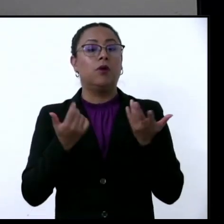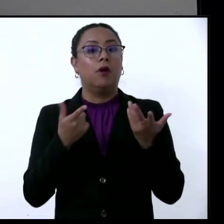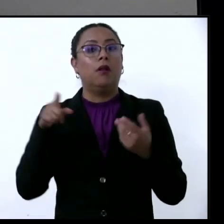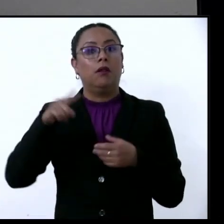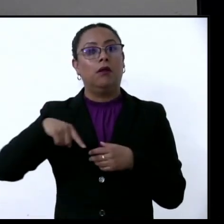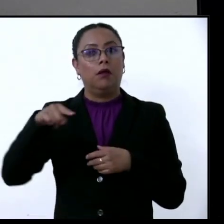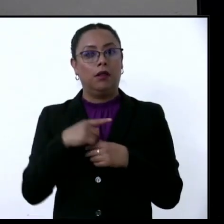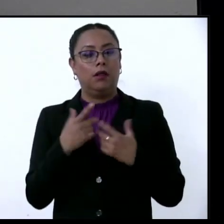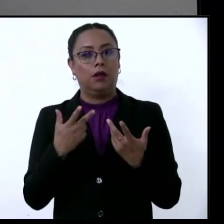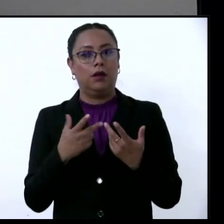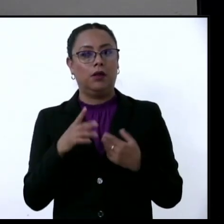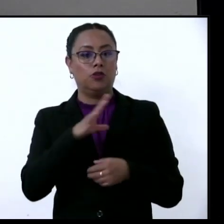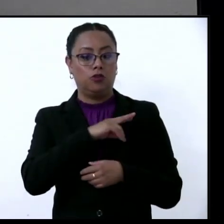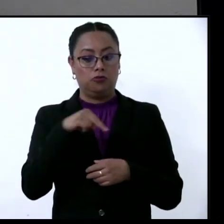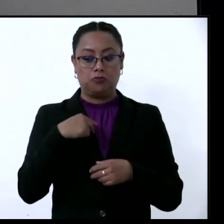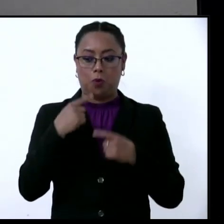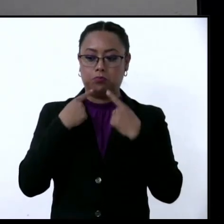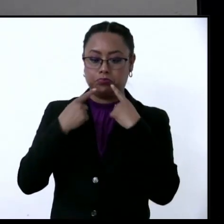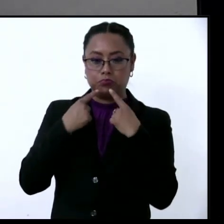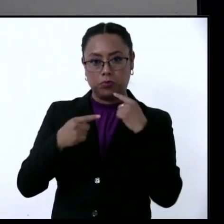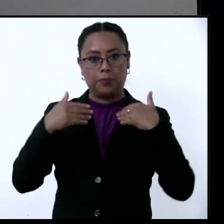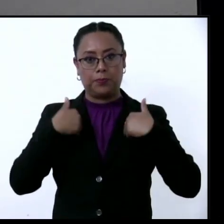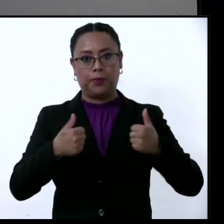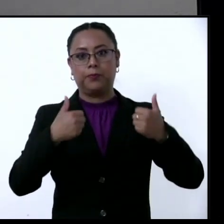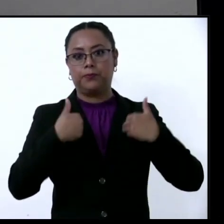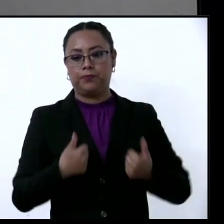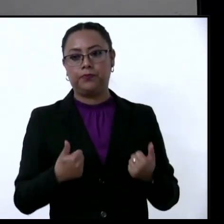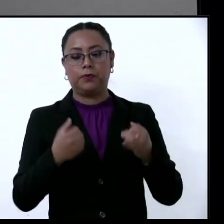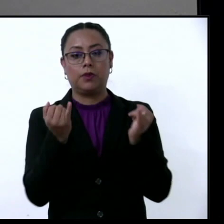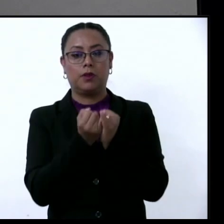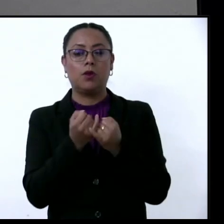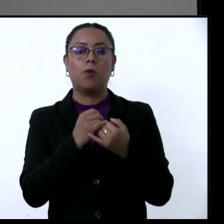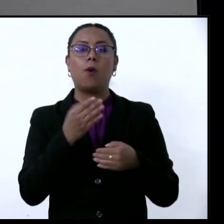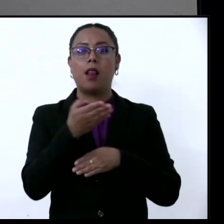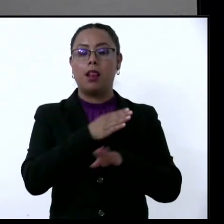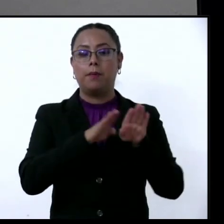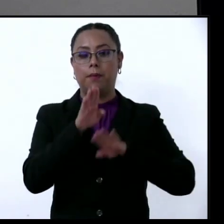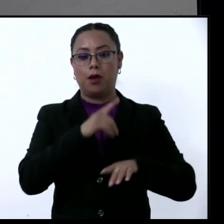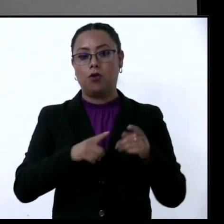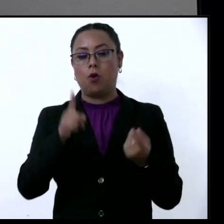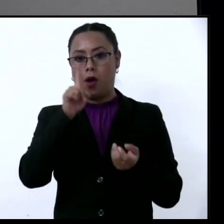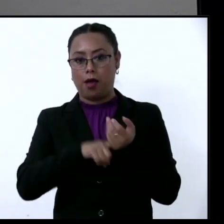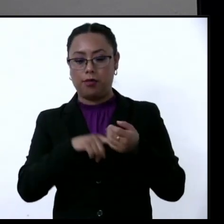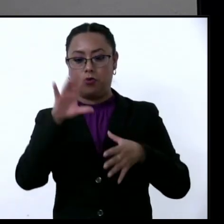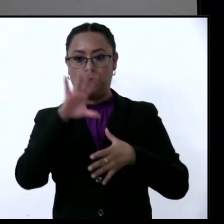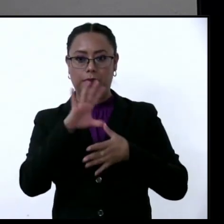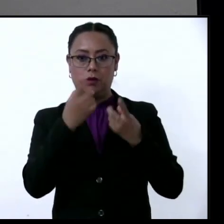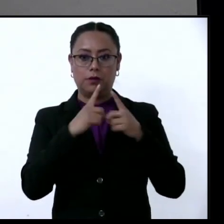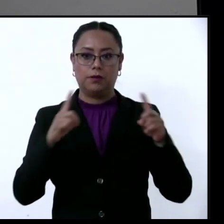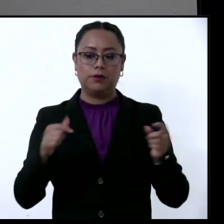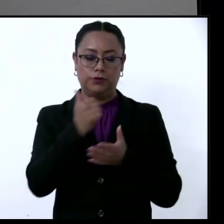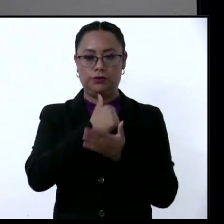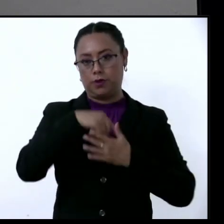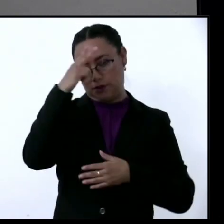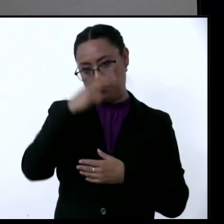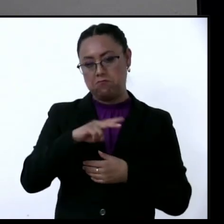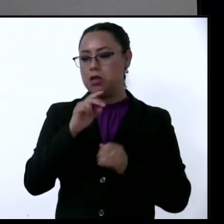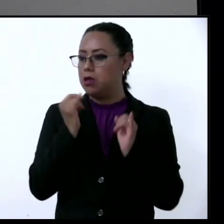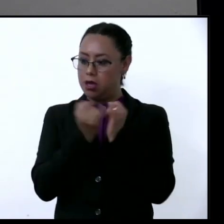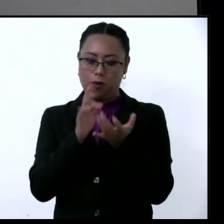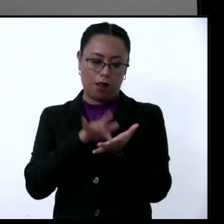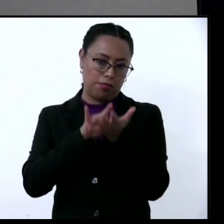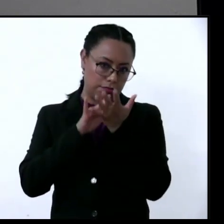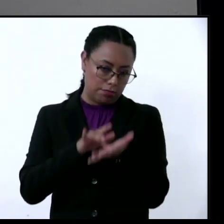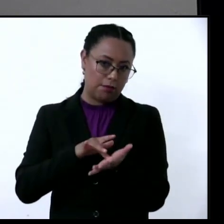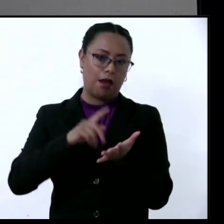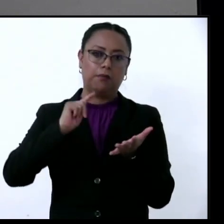generado memorándums de entendimiento. También con el Banco Interamericano de Desarrollo, la Ciudad de México ha recibido apoyo técnico, apoyo